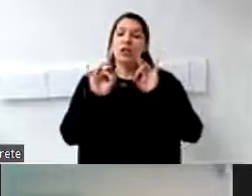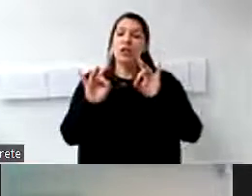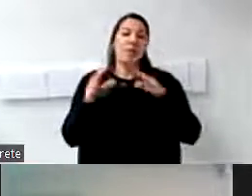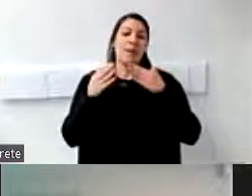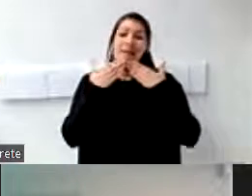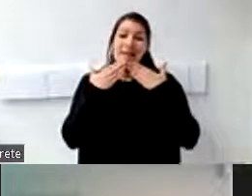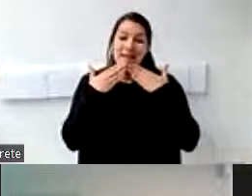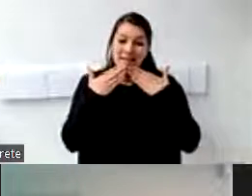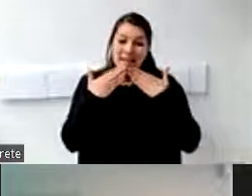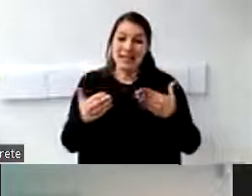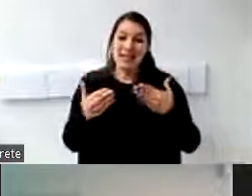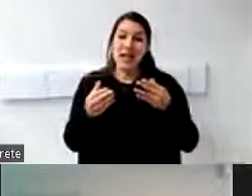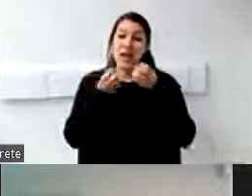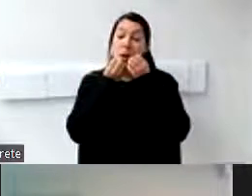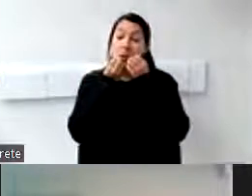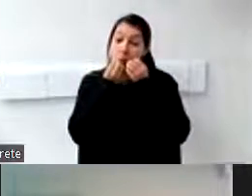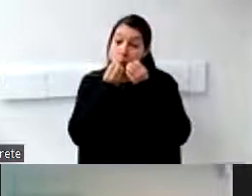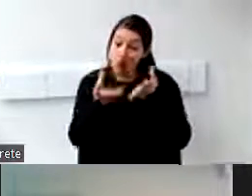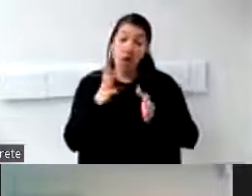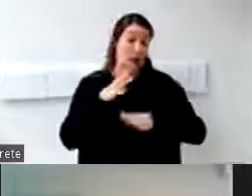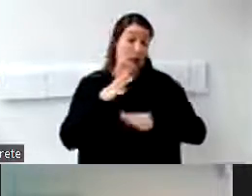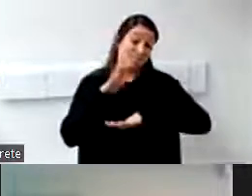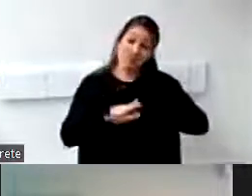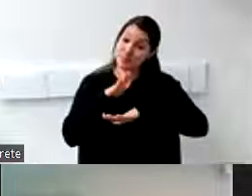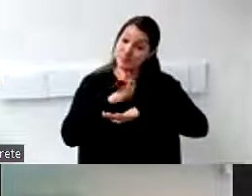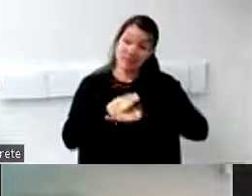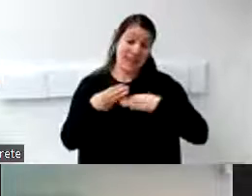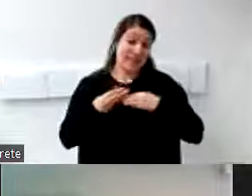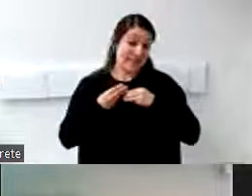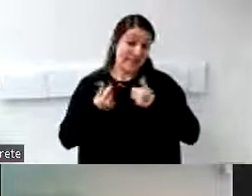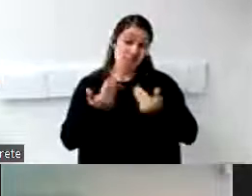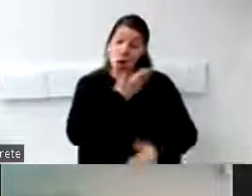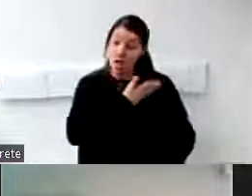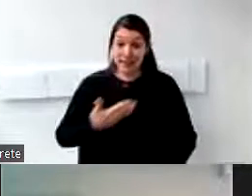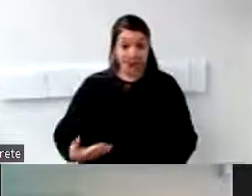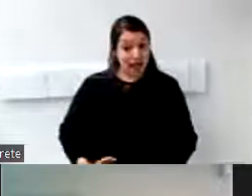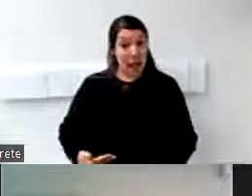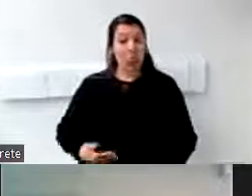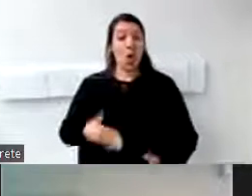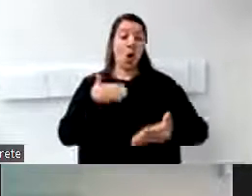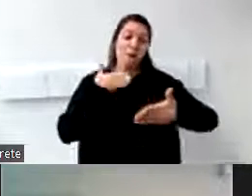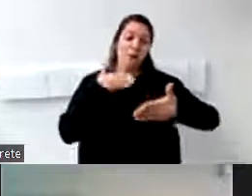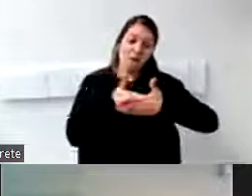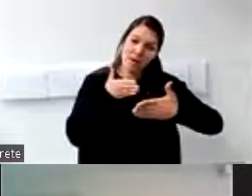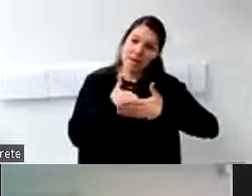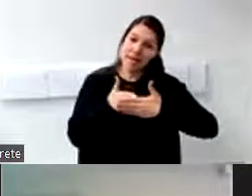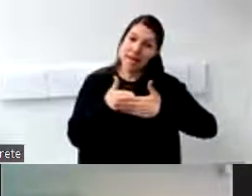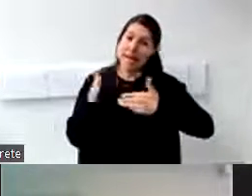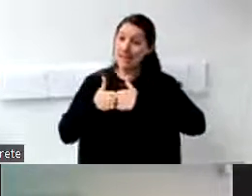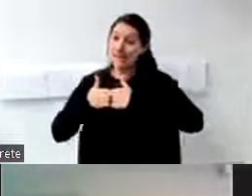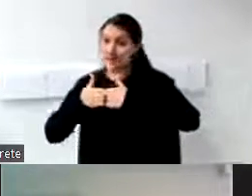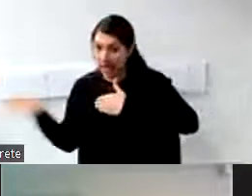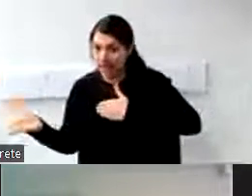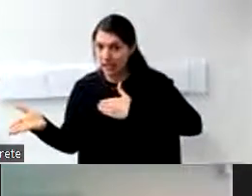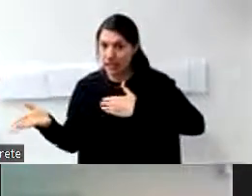Y bueno, hay una cuota de responsabilidad que obviamente que es del Estado, de todo lo que son barreras externas, pero después hay mucho